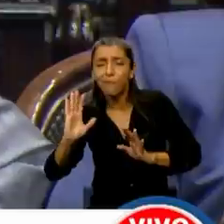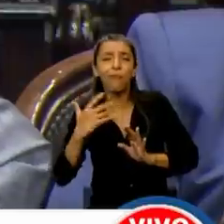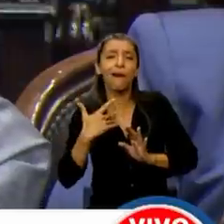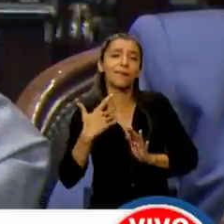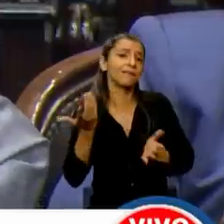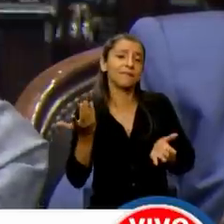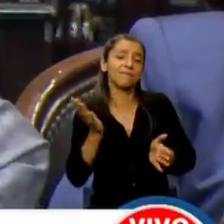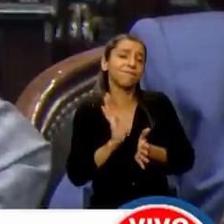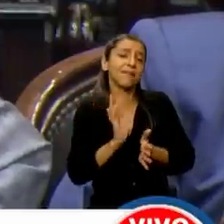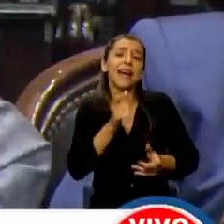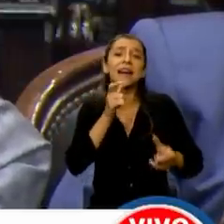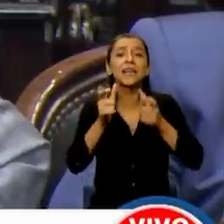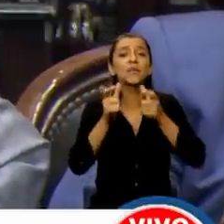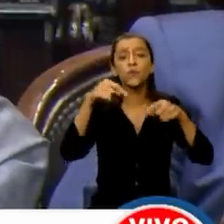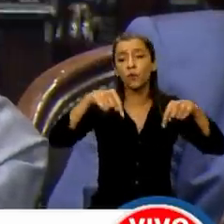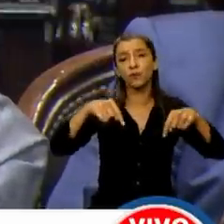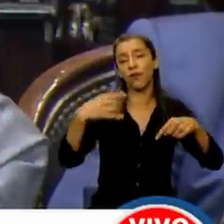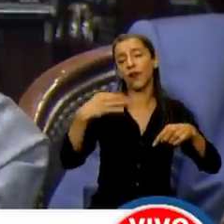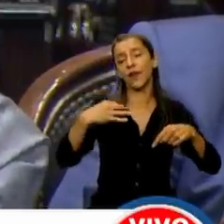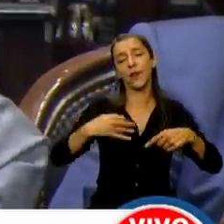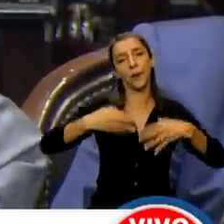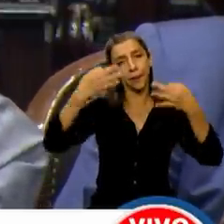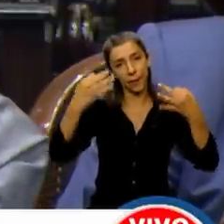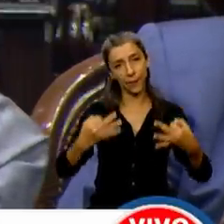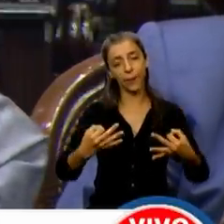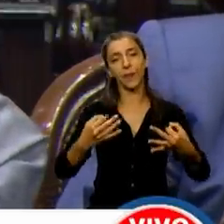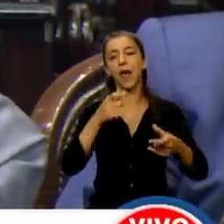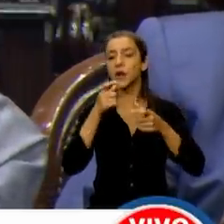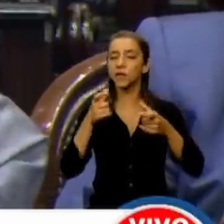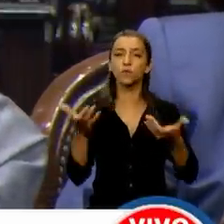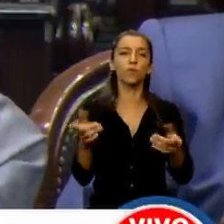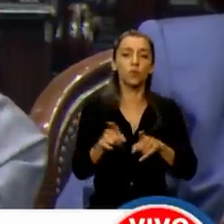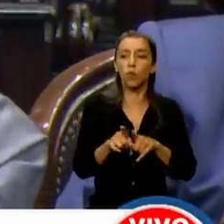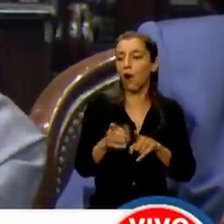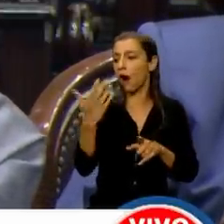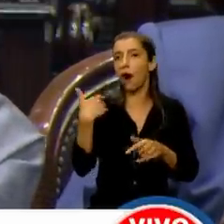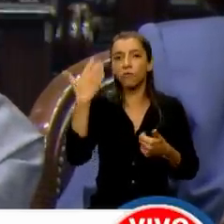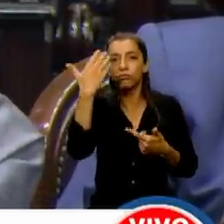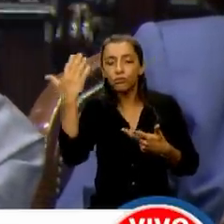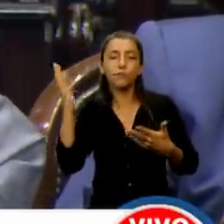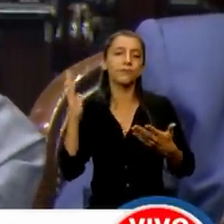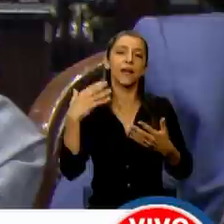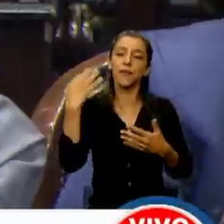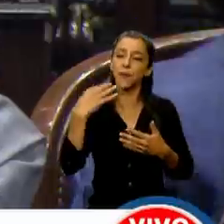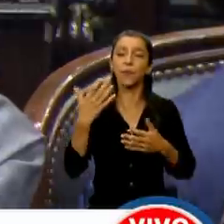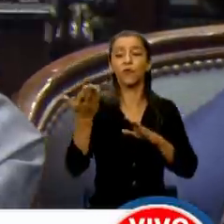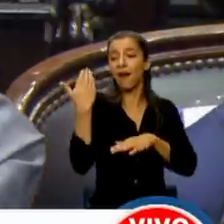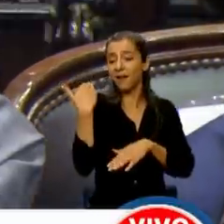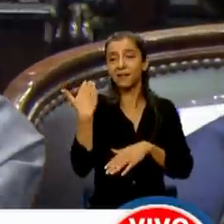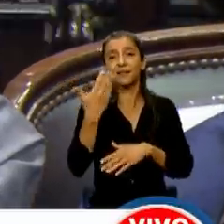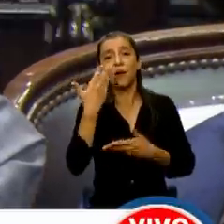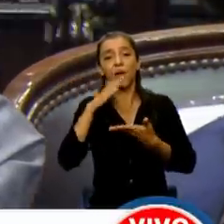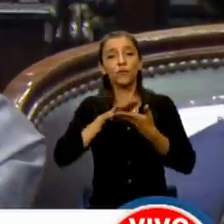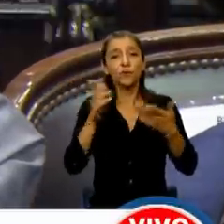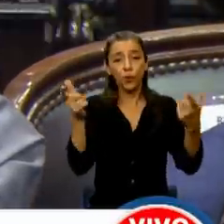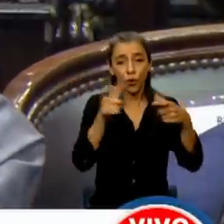ser a la altura de lo que se ha hecho el pase a comisión lo debe